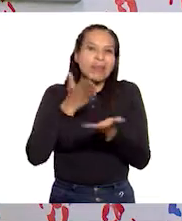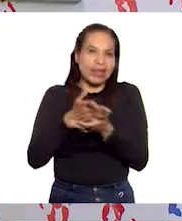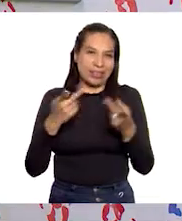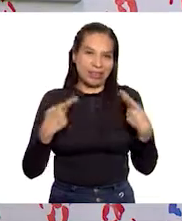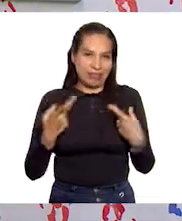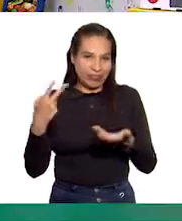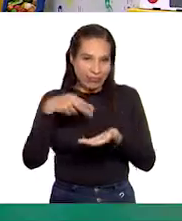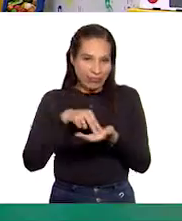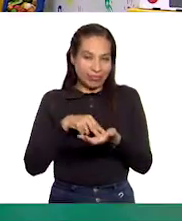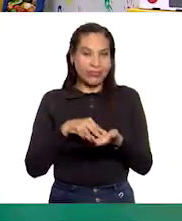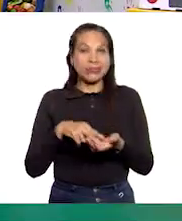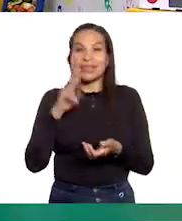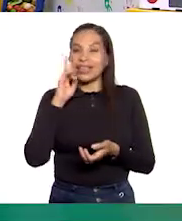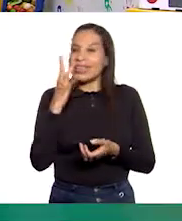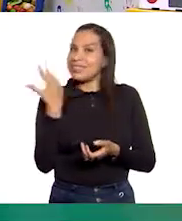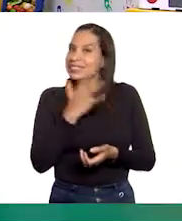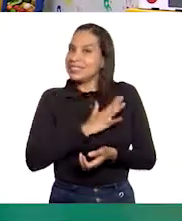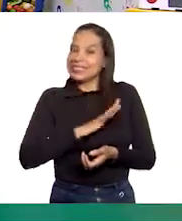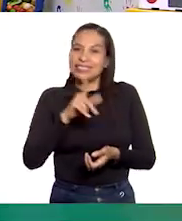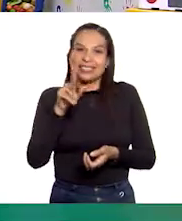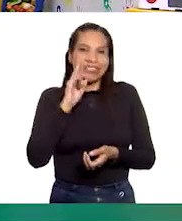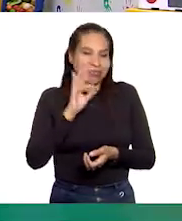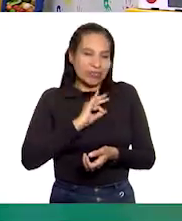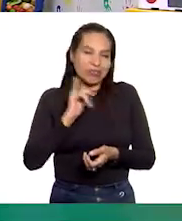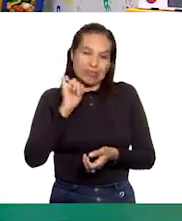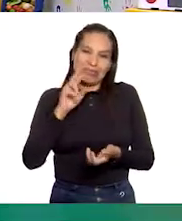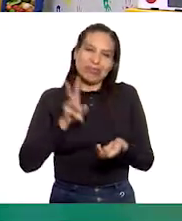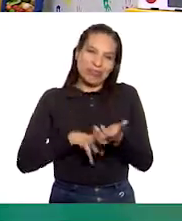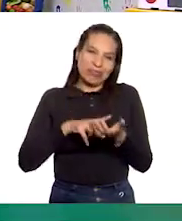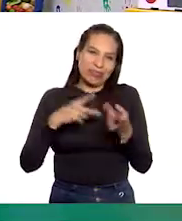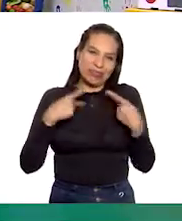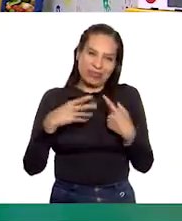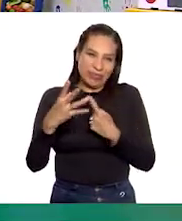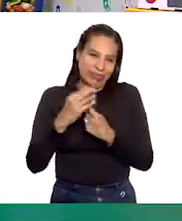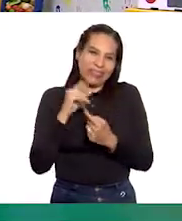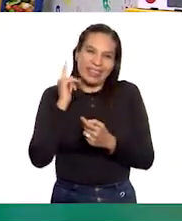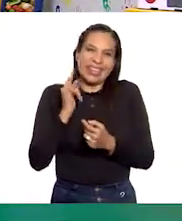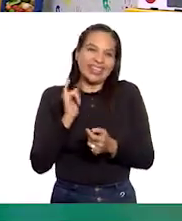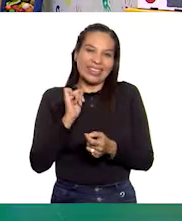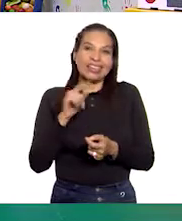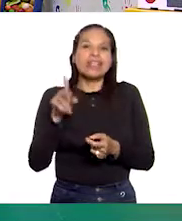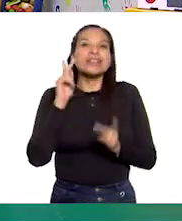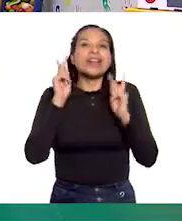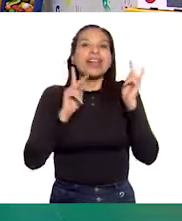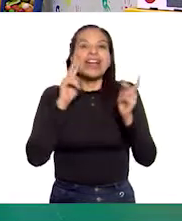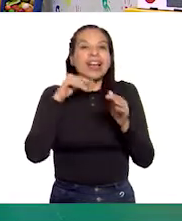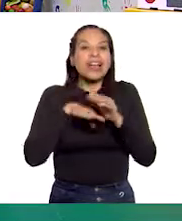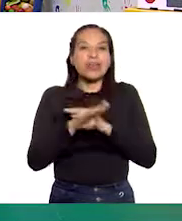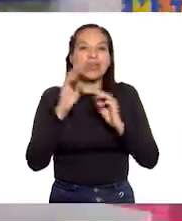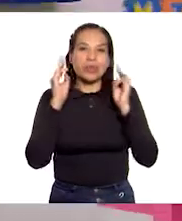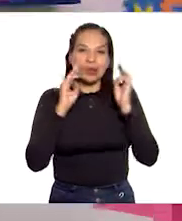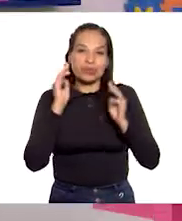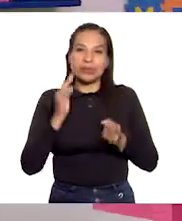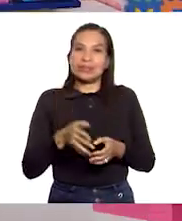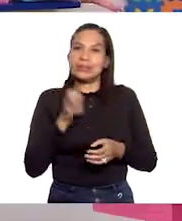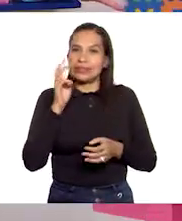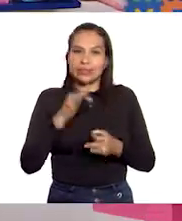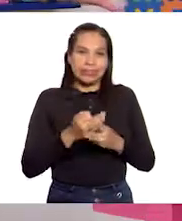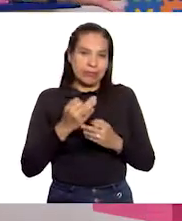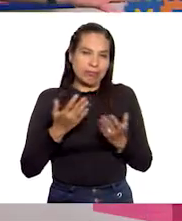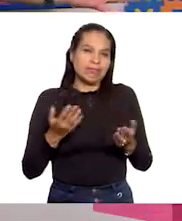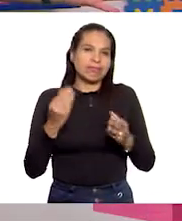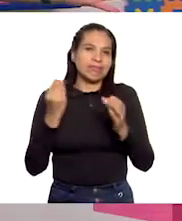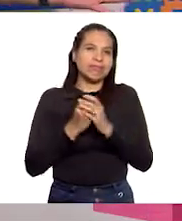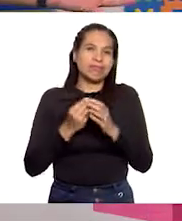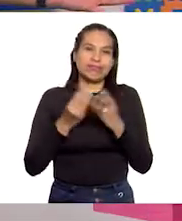¡Sí! ¡Increíble! Ese contagio sí se vale. Sí. Muchas ganas de ir al museo. Ay, es que en estas